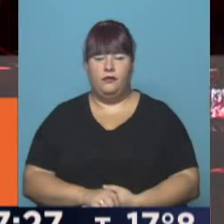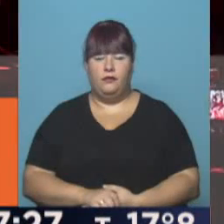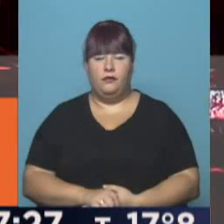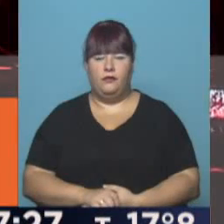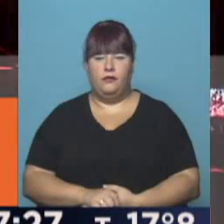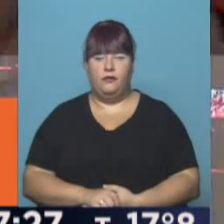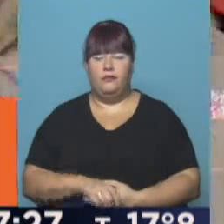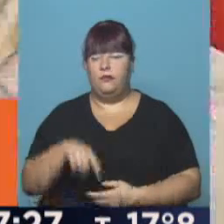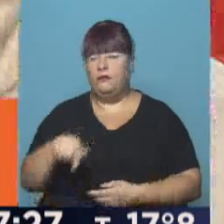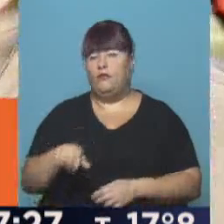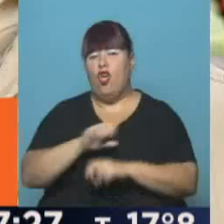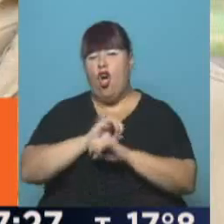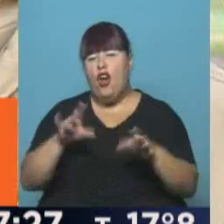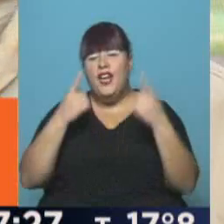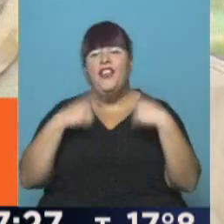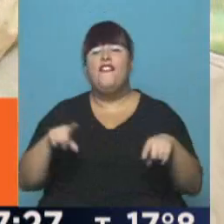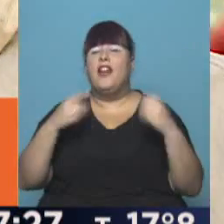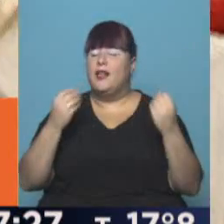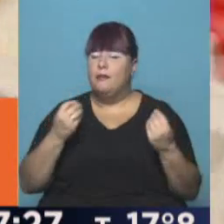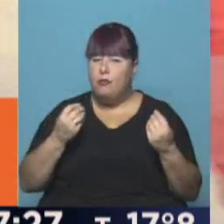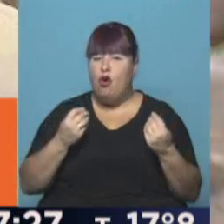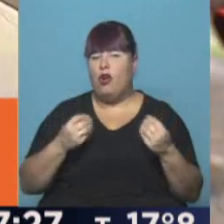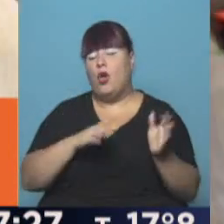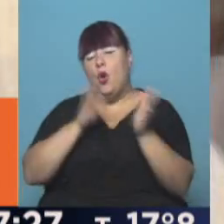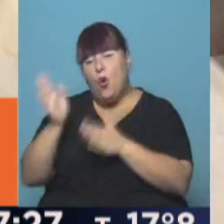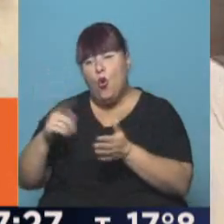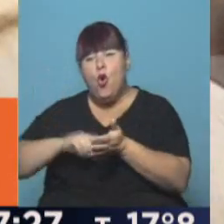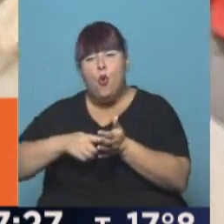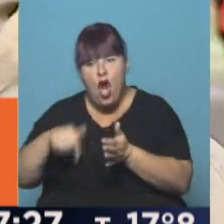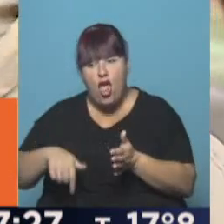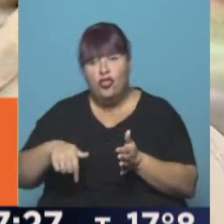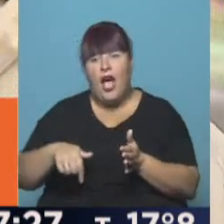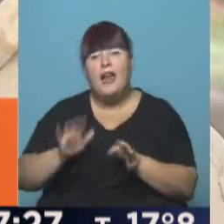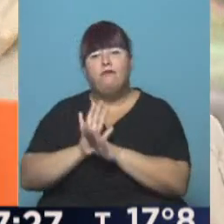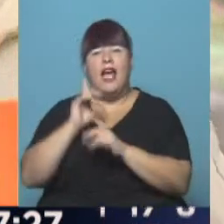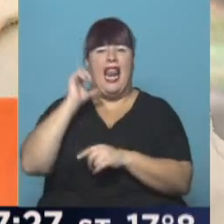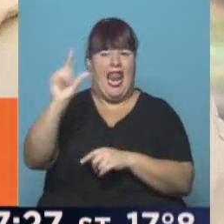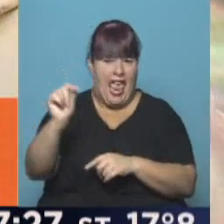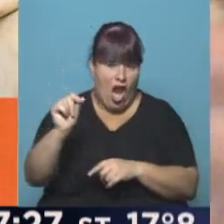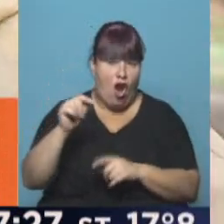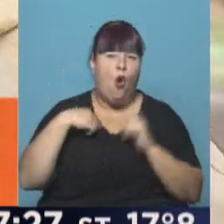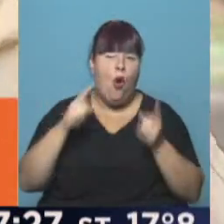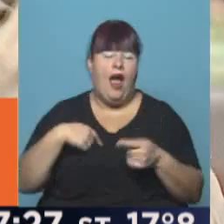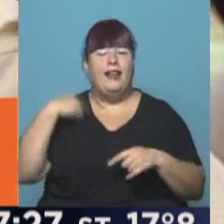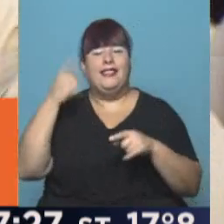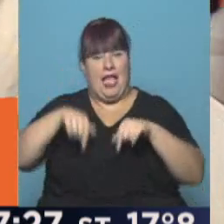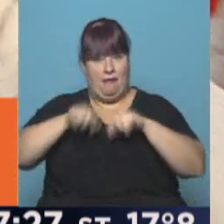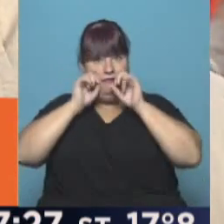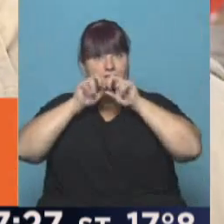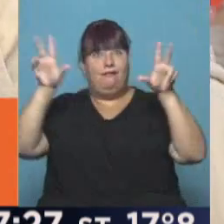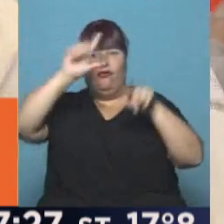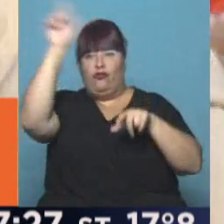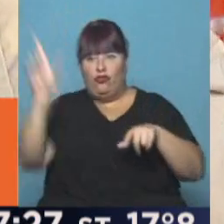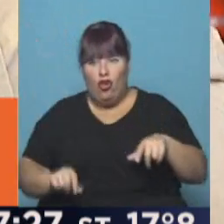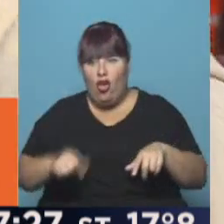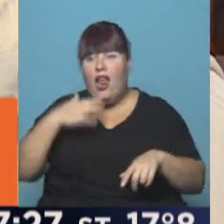Esta es una catástrofe un poco distinta porque, por un lado, Buenos Aires nos queda, está como lejos, y nosotros que miramos todo desde acá,